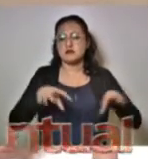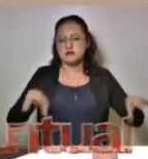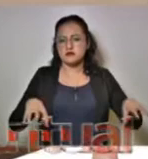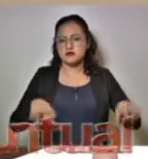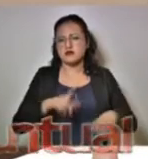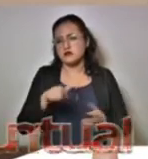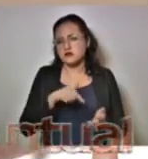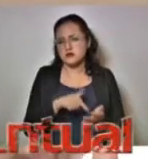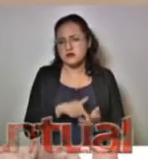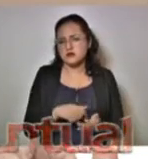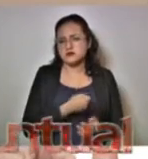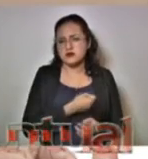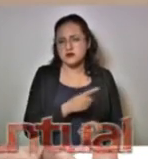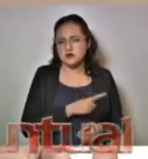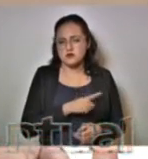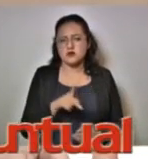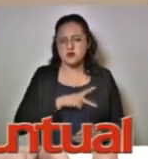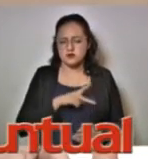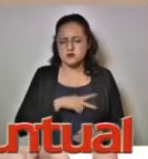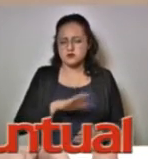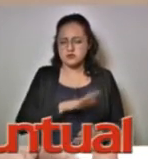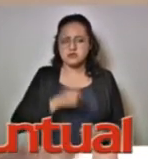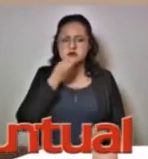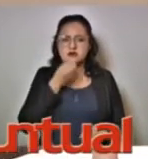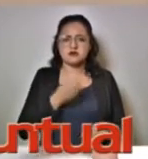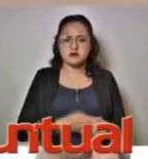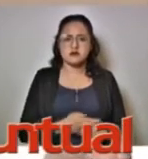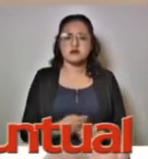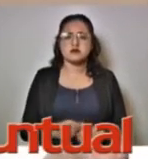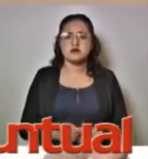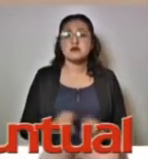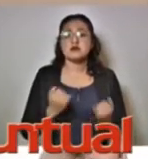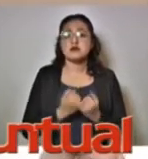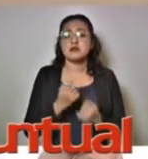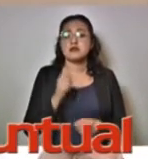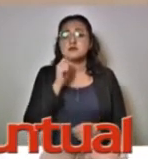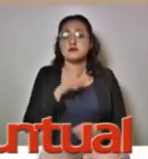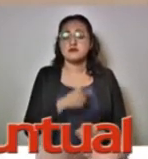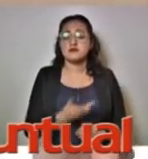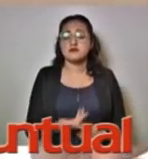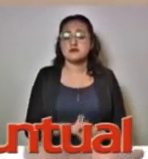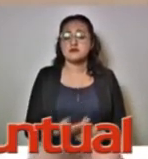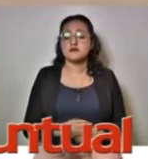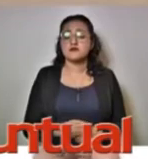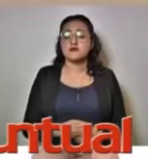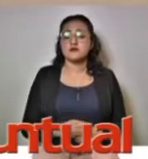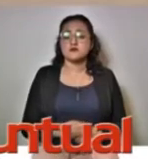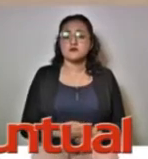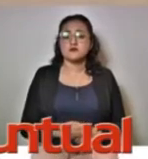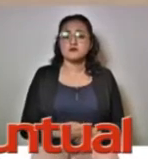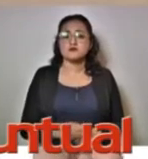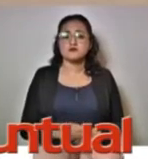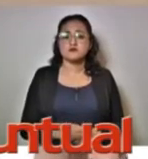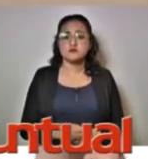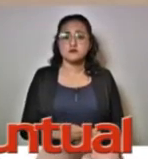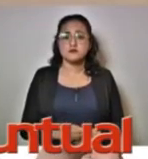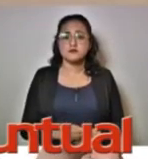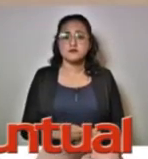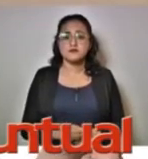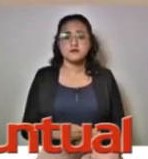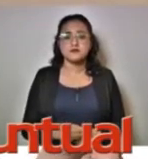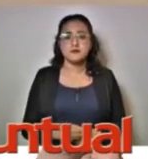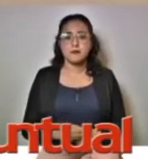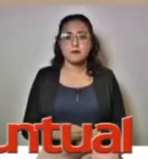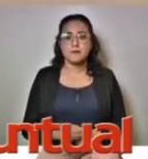del sector salud de nuestra entidad ya también se han estado acabo se han estado llevando a cabo sean